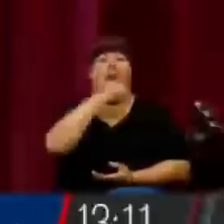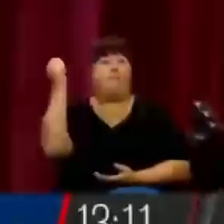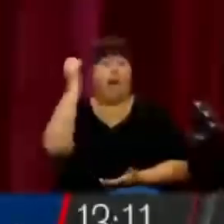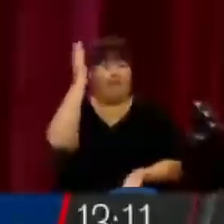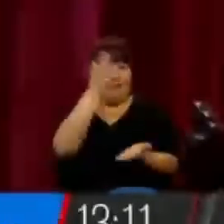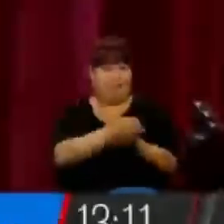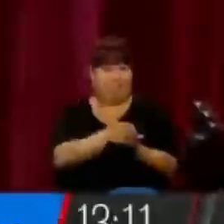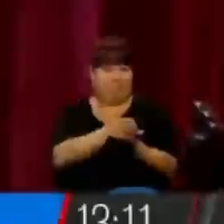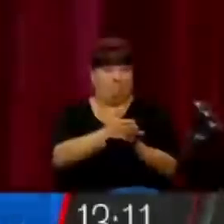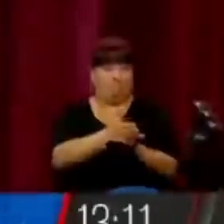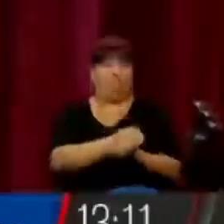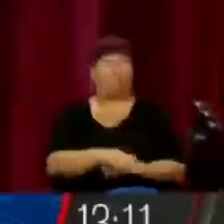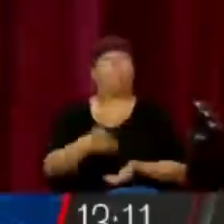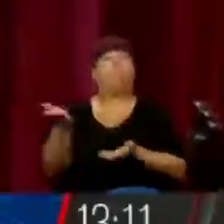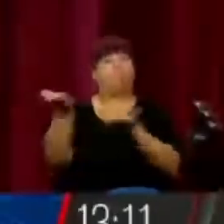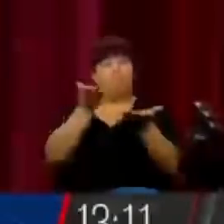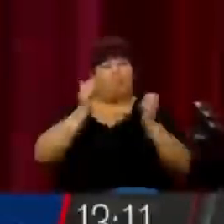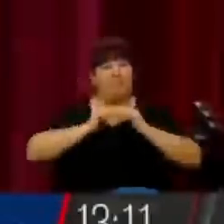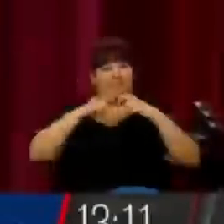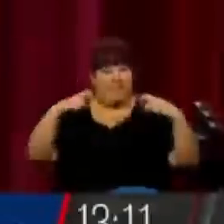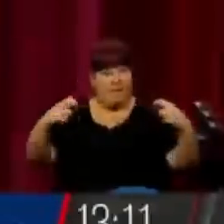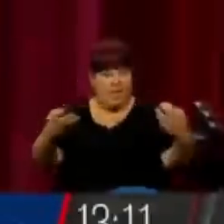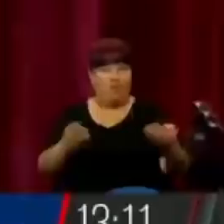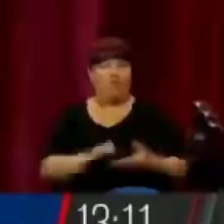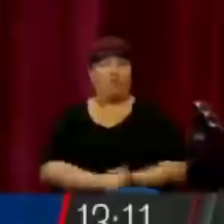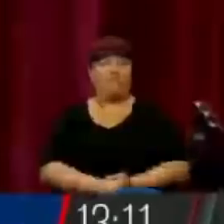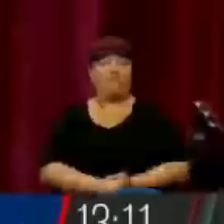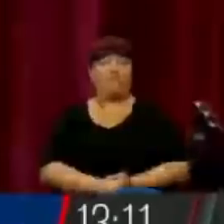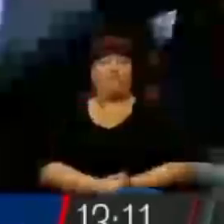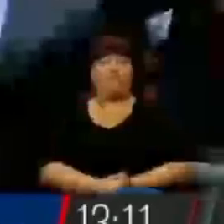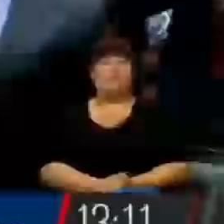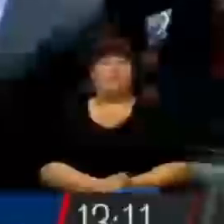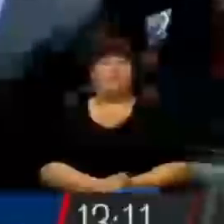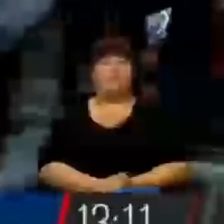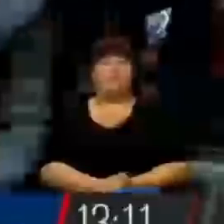os lo demanden, los invito a ocupar sus bancas.